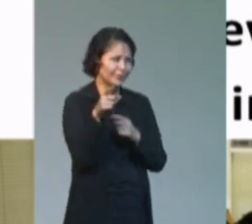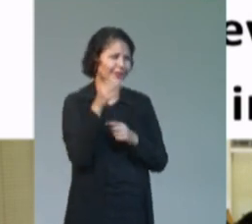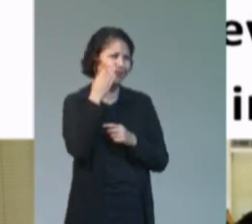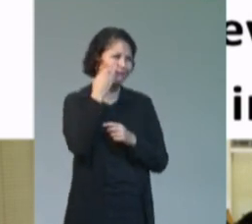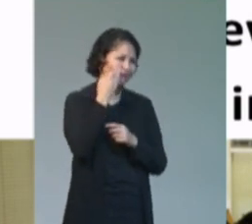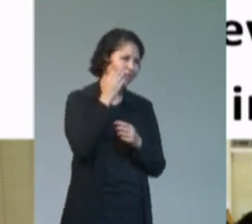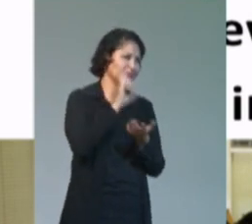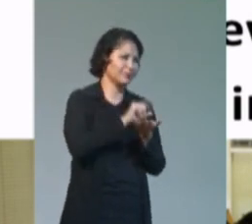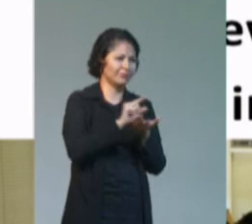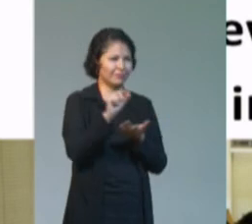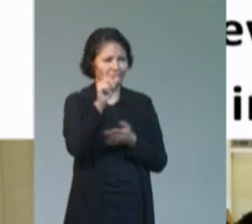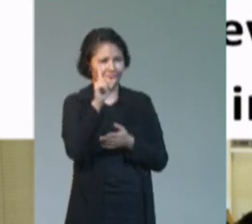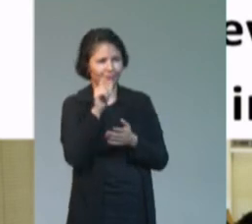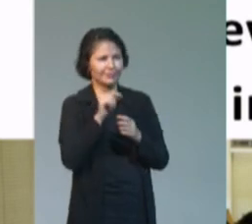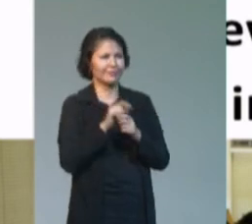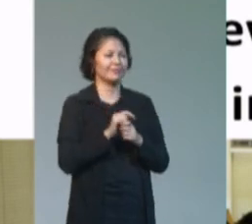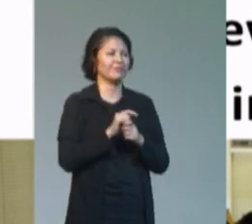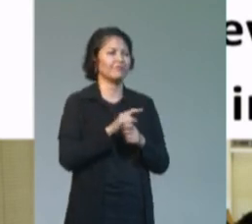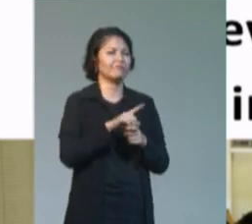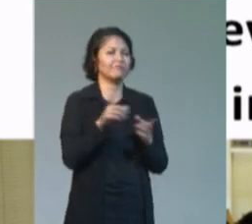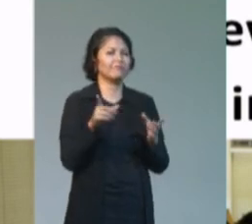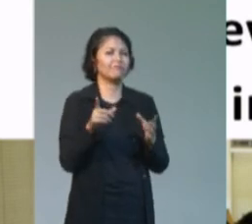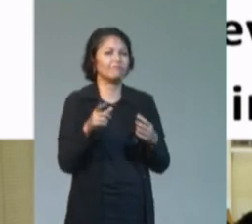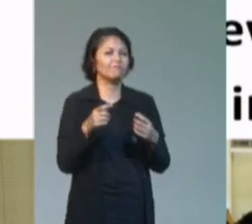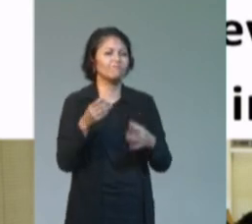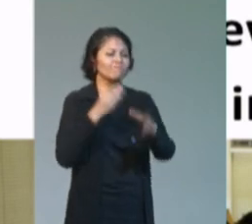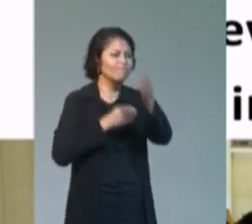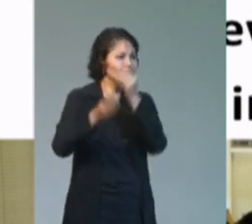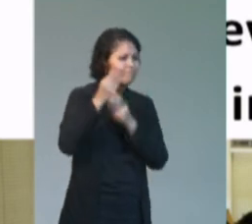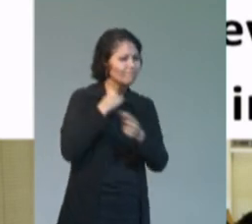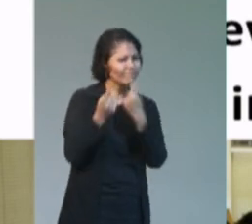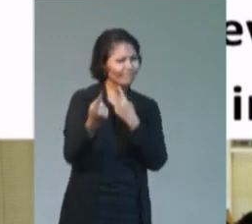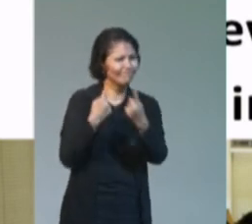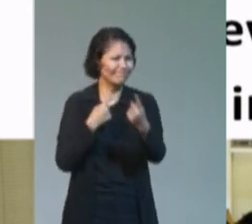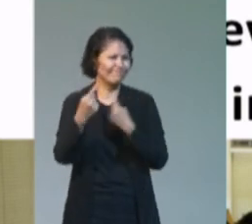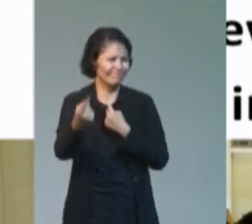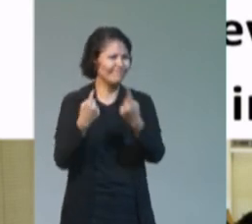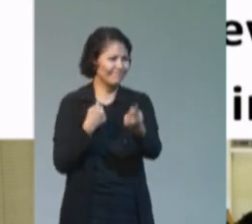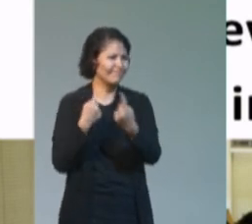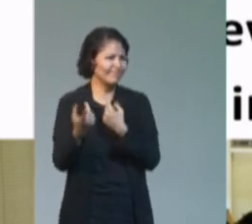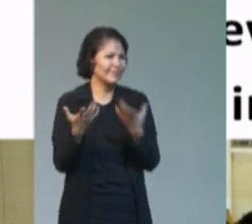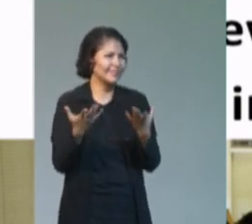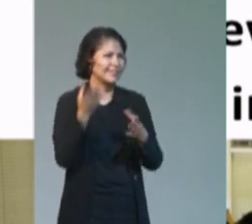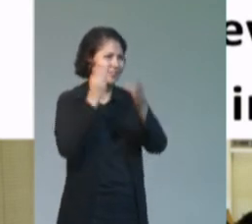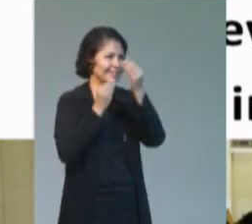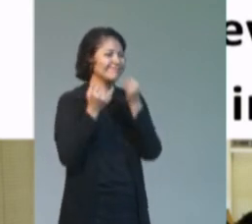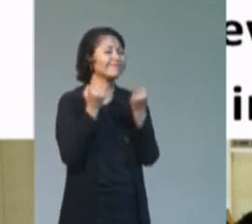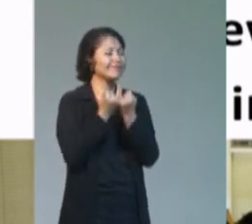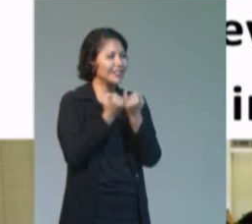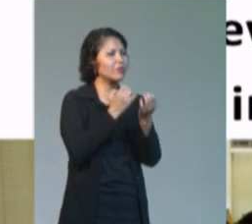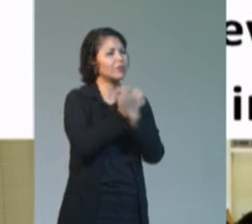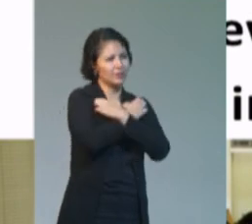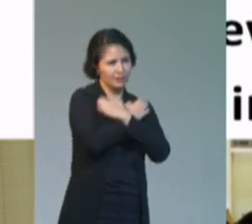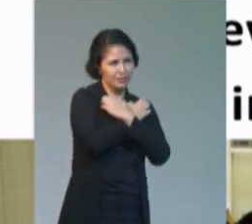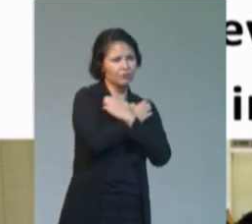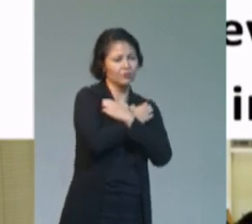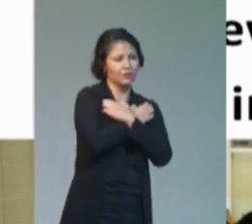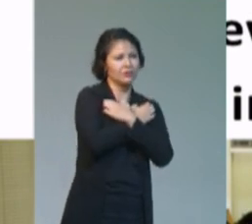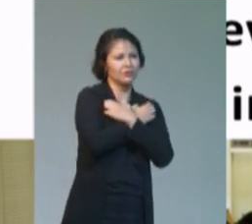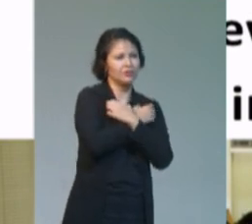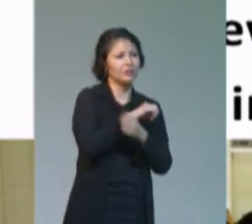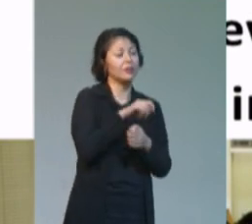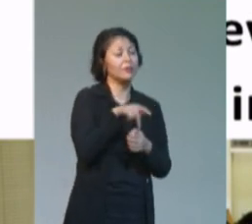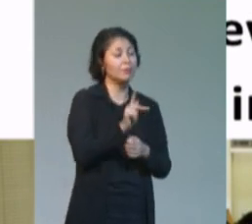evento de acá se está distribuyendo a diferentes situaciones pero en todo eso hay una variable que es clave y es